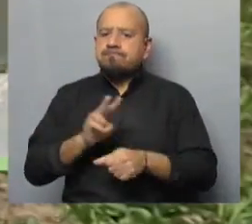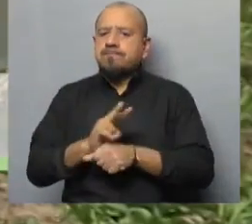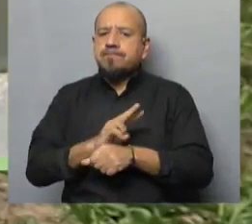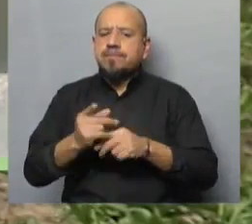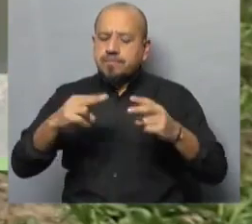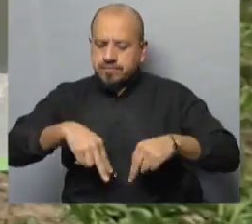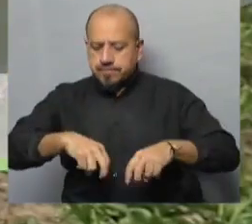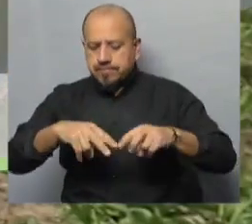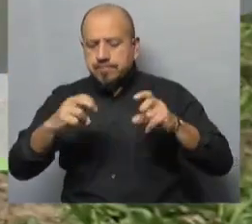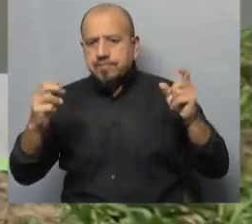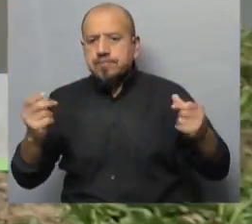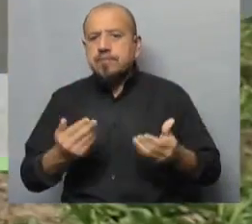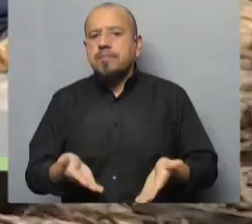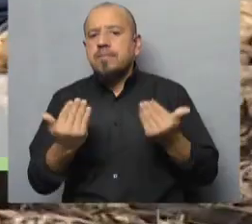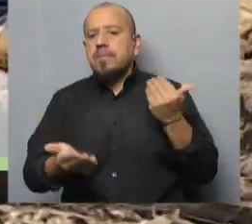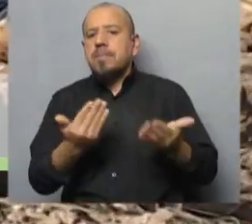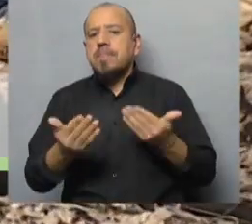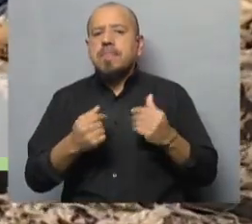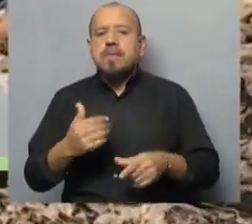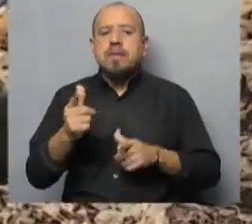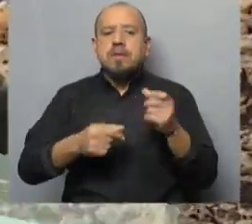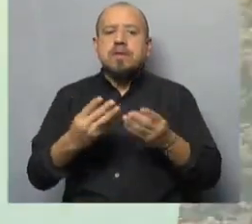búsqueda de restos de desaparecidos